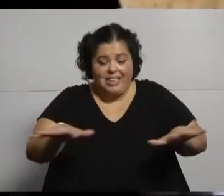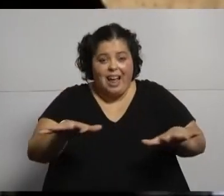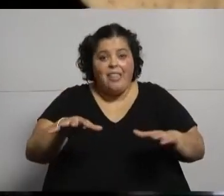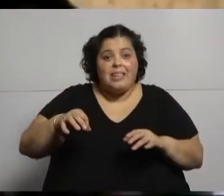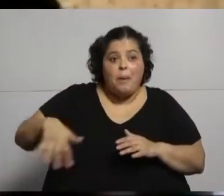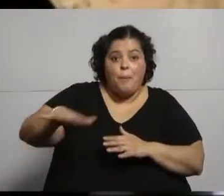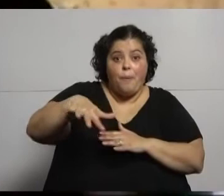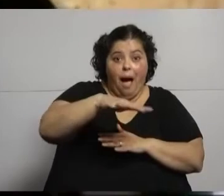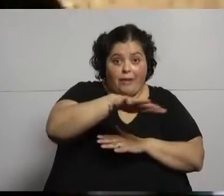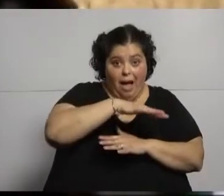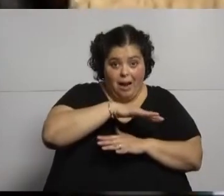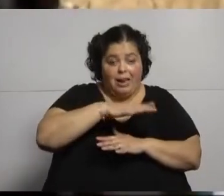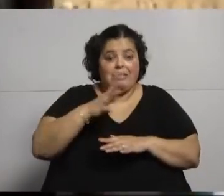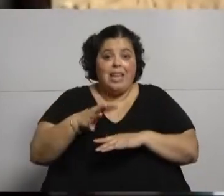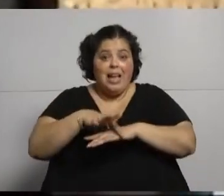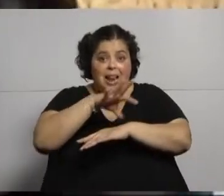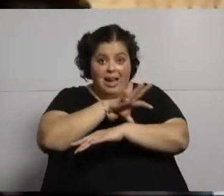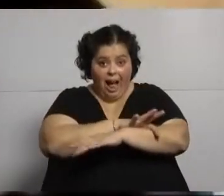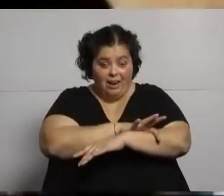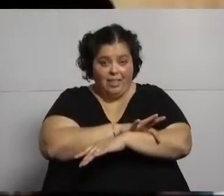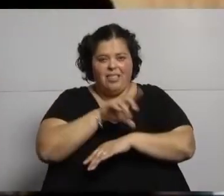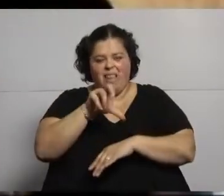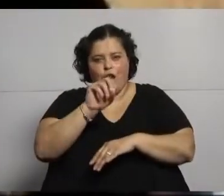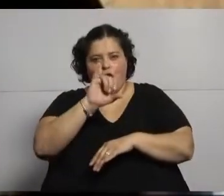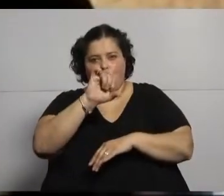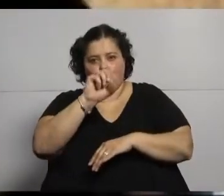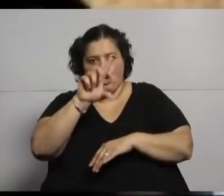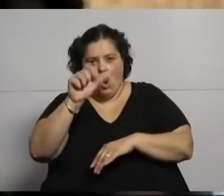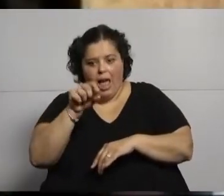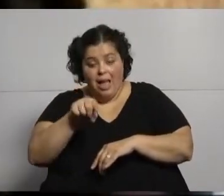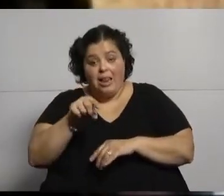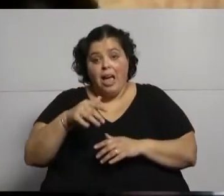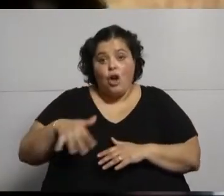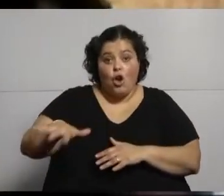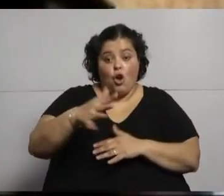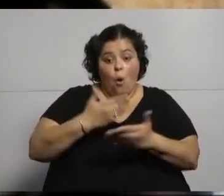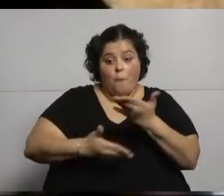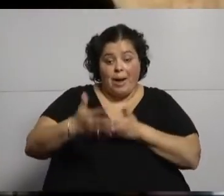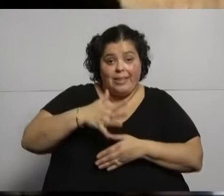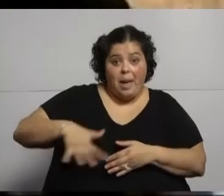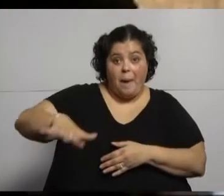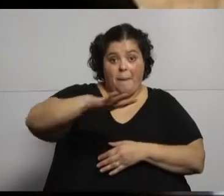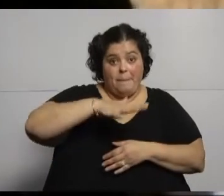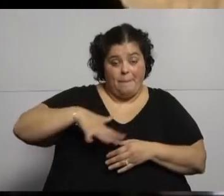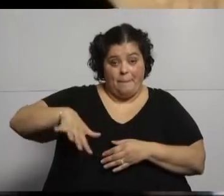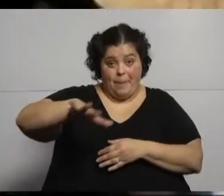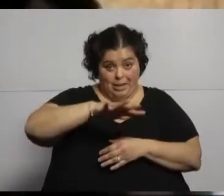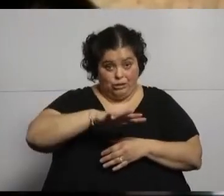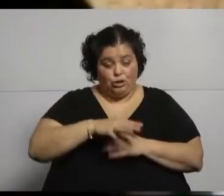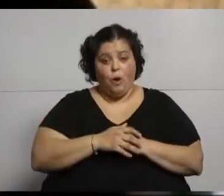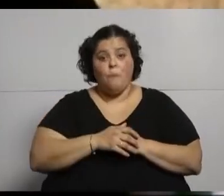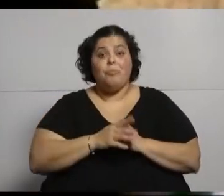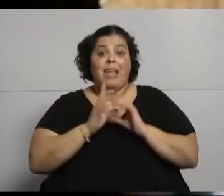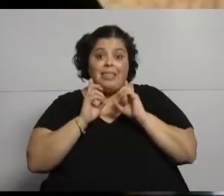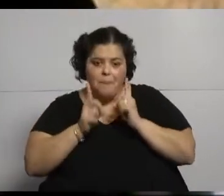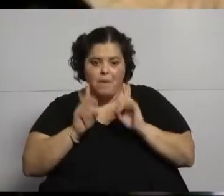barriales, encontramos que el Jardín de Loyola comparte un espacio históricamente que también se dedicaba a las cuestiones